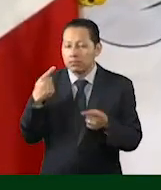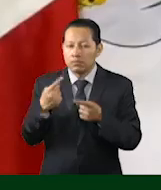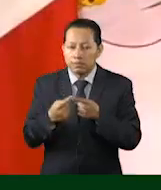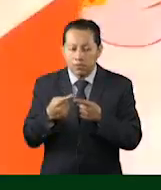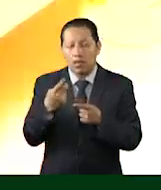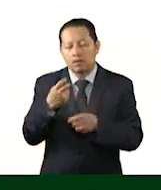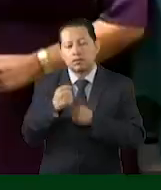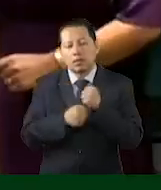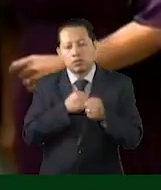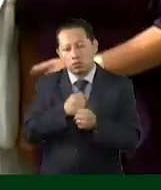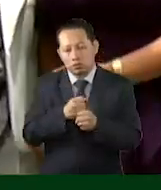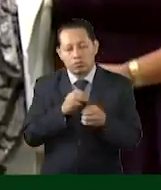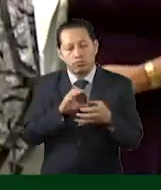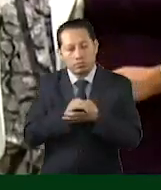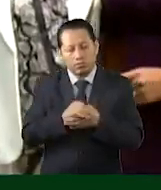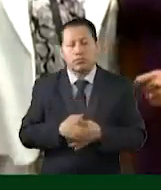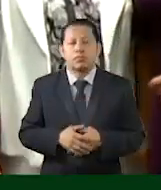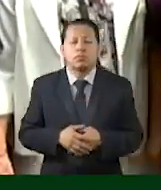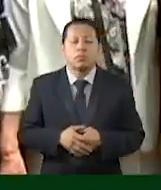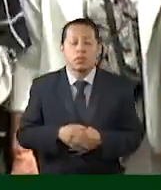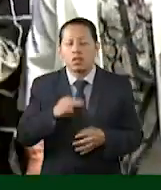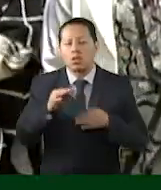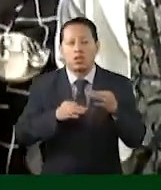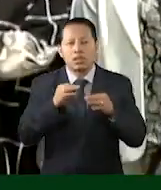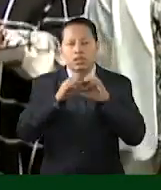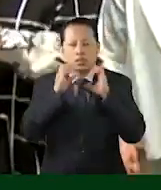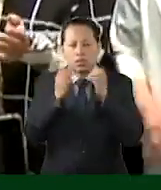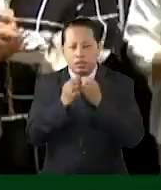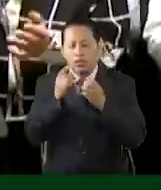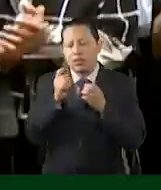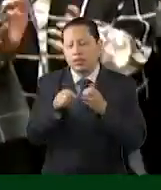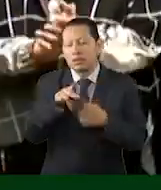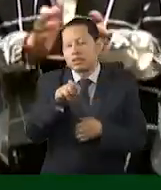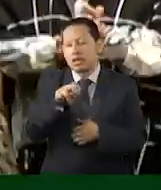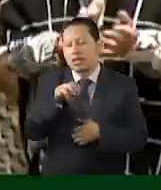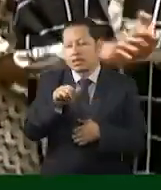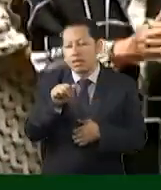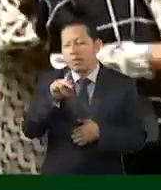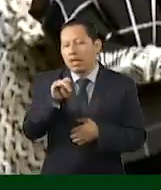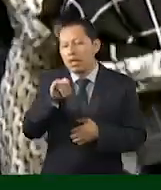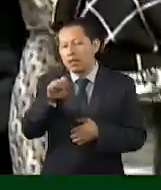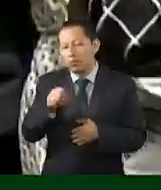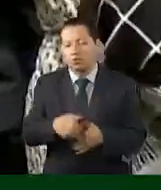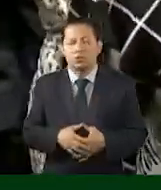durante estos años. Para Noticias del Congreso, Karina Palacios.